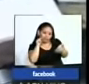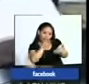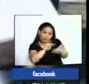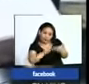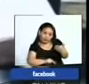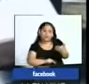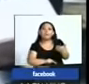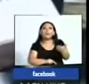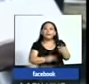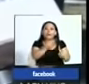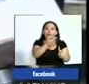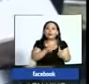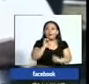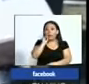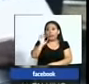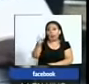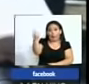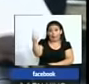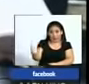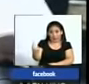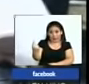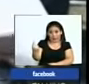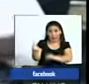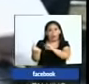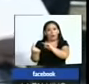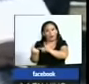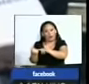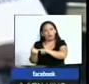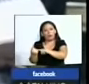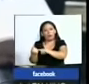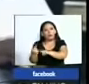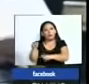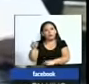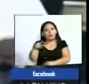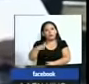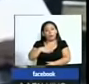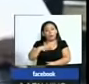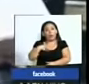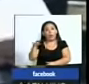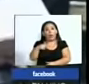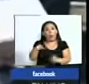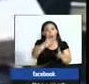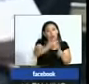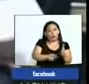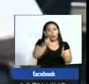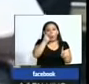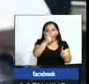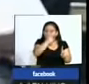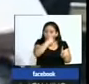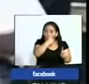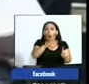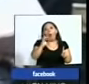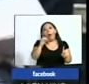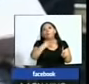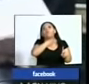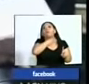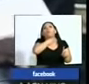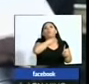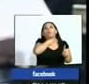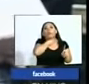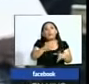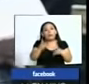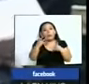que existe una perturbación del ocular. No así en el cuello, en el cual se dice que hubo un estrangulamiento. Se